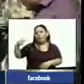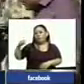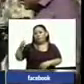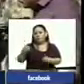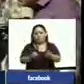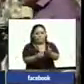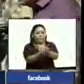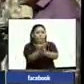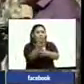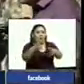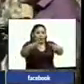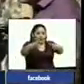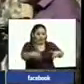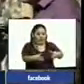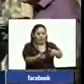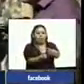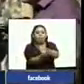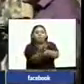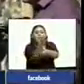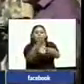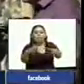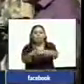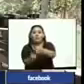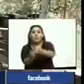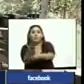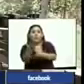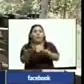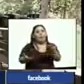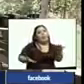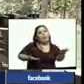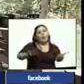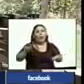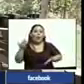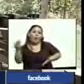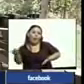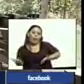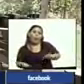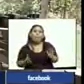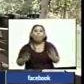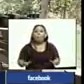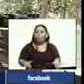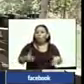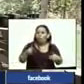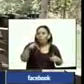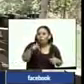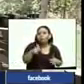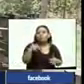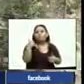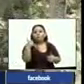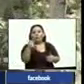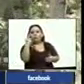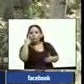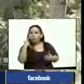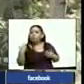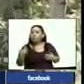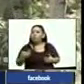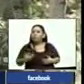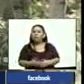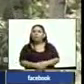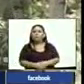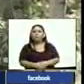desarrollar en macetas para ser ofrecidas en diversos mercados porque están ganando gran demanda